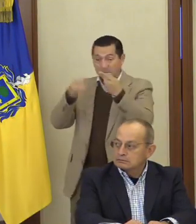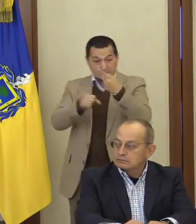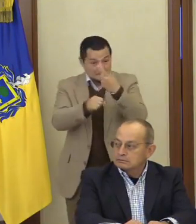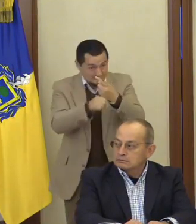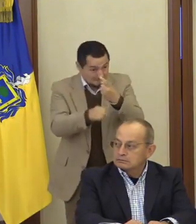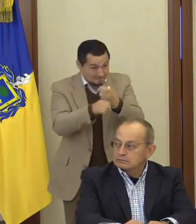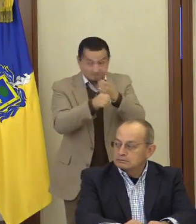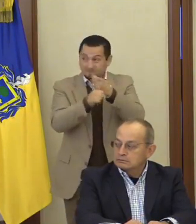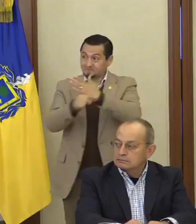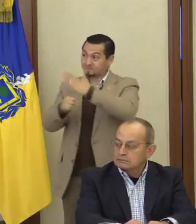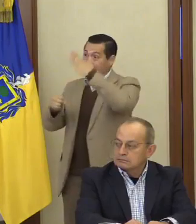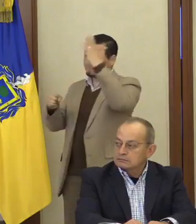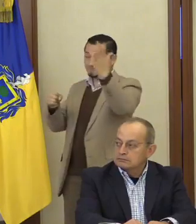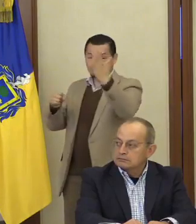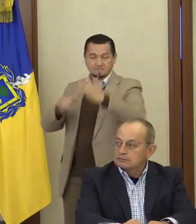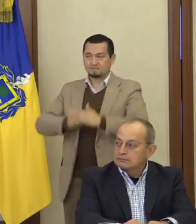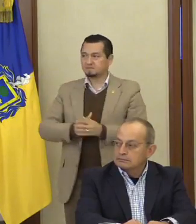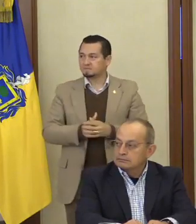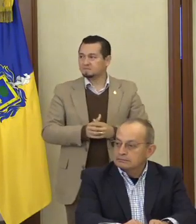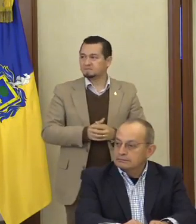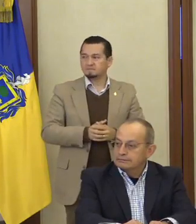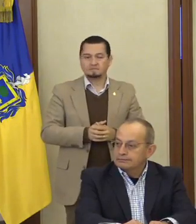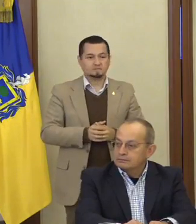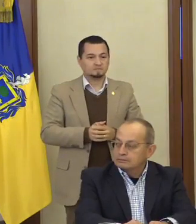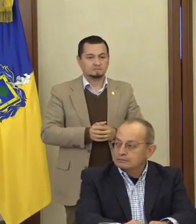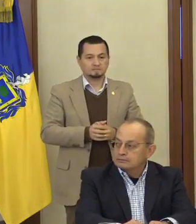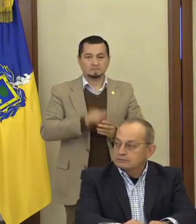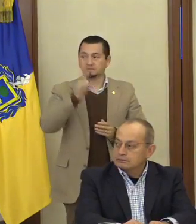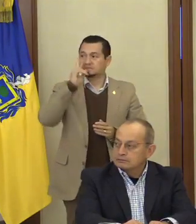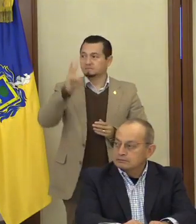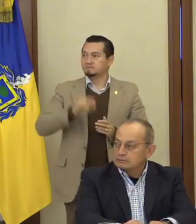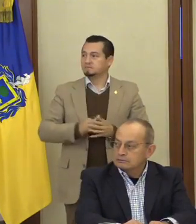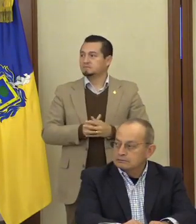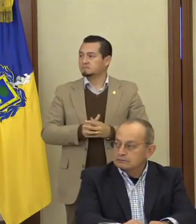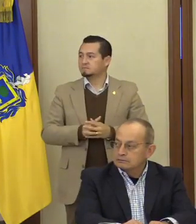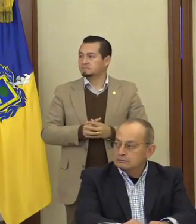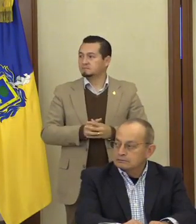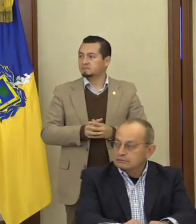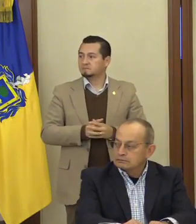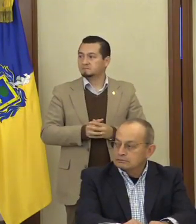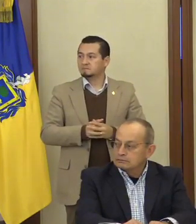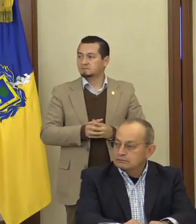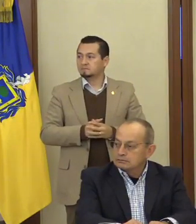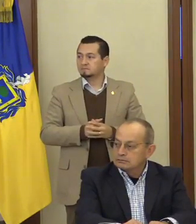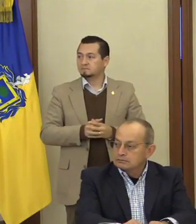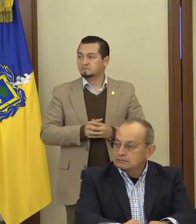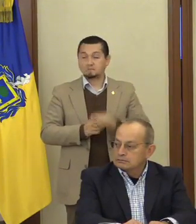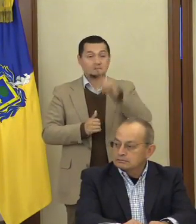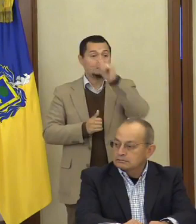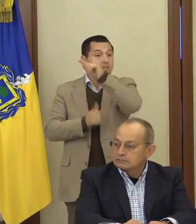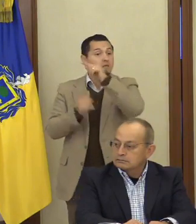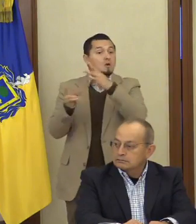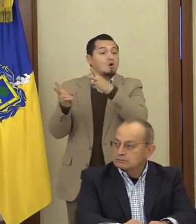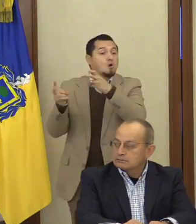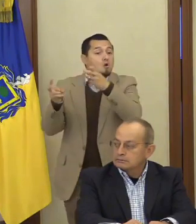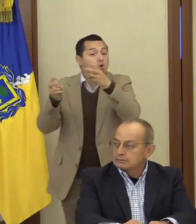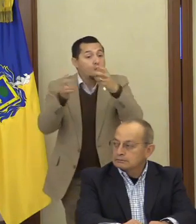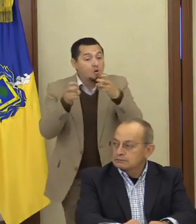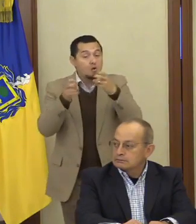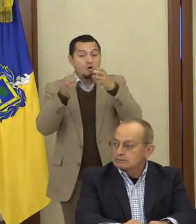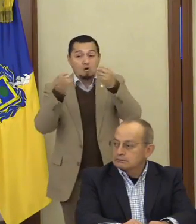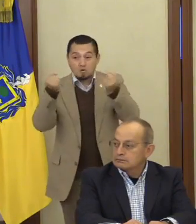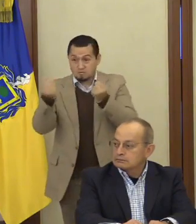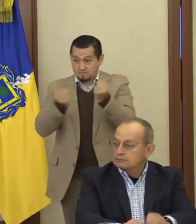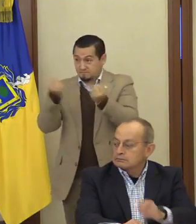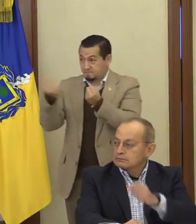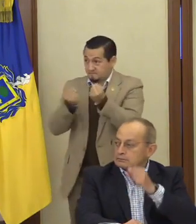la de arriba a la izquierda, ¿está el apuntador? ¿Se puede? Ahí está. Esa es la de robo a vehículos. La